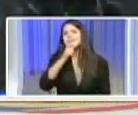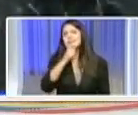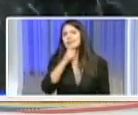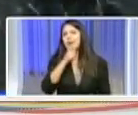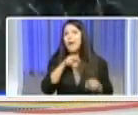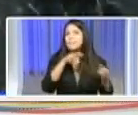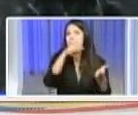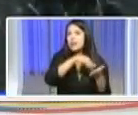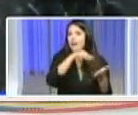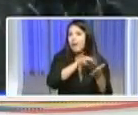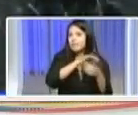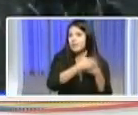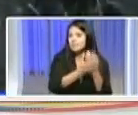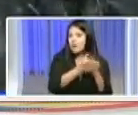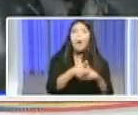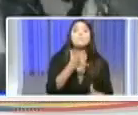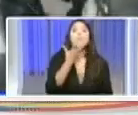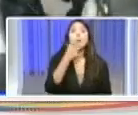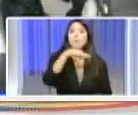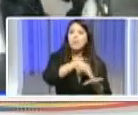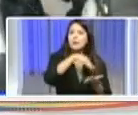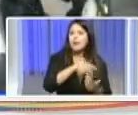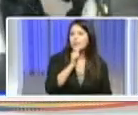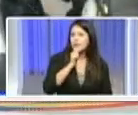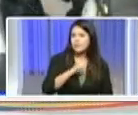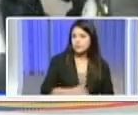estado Miranda? El estado Miranda, por ejemplo.